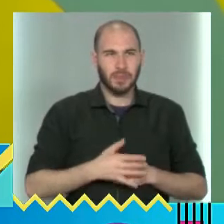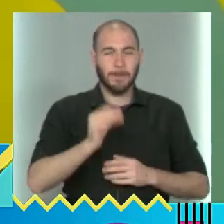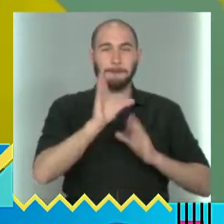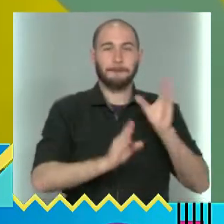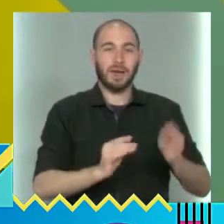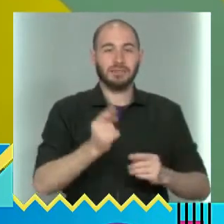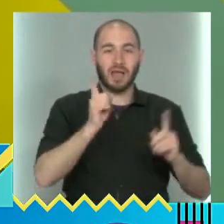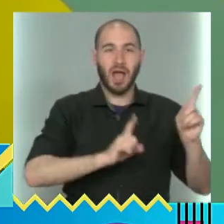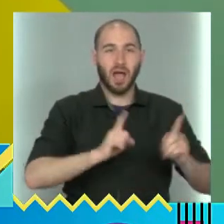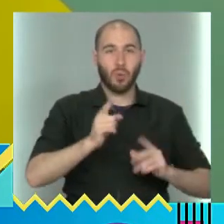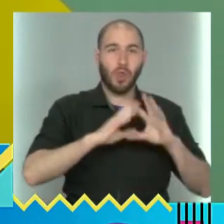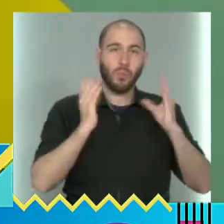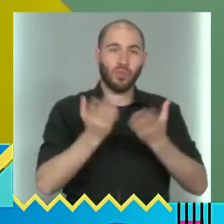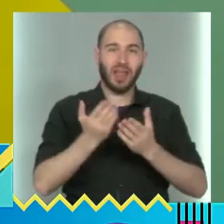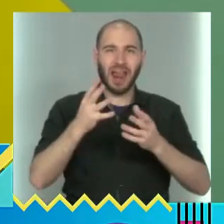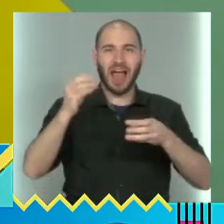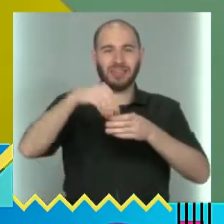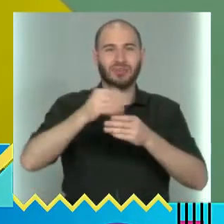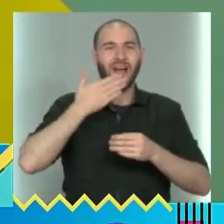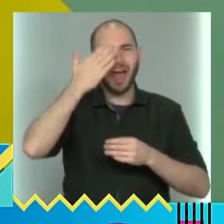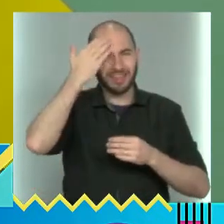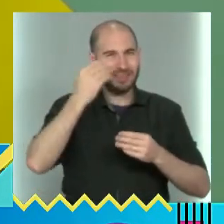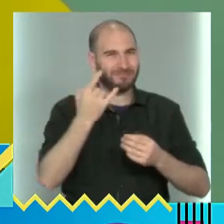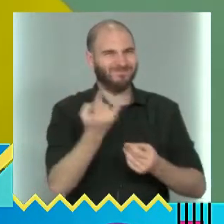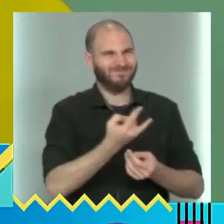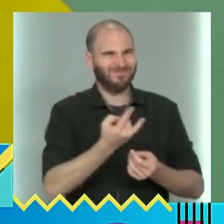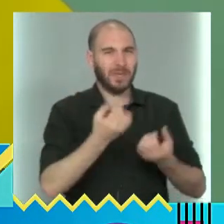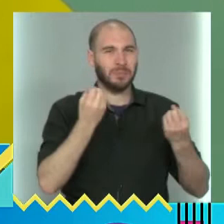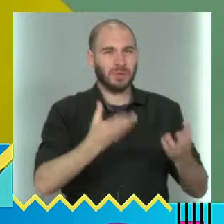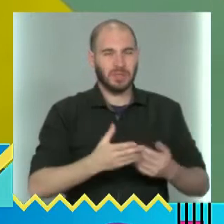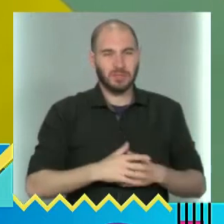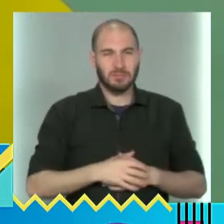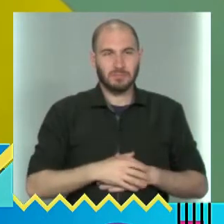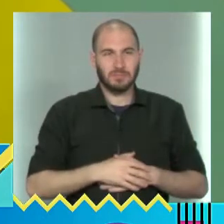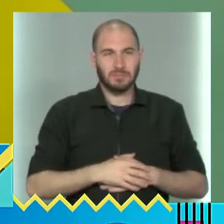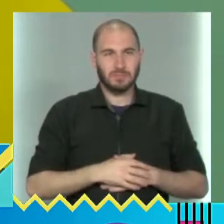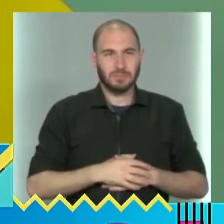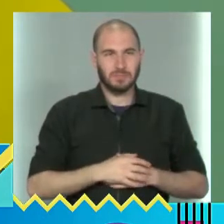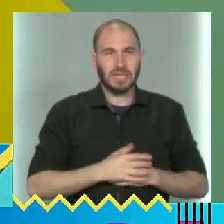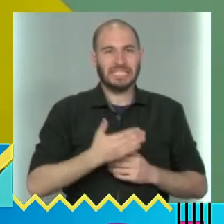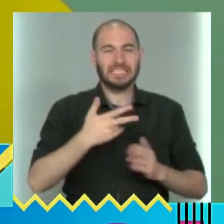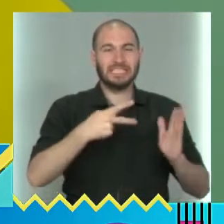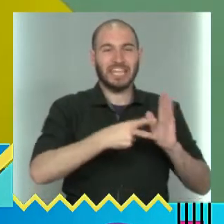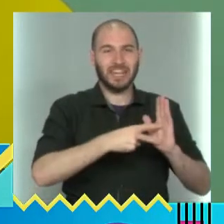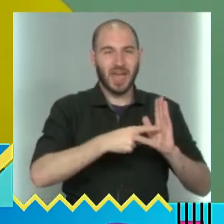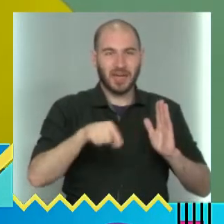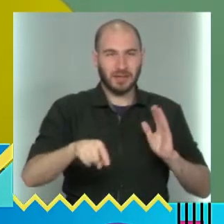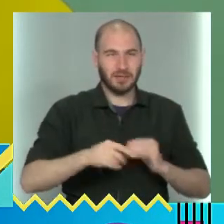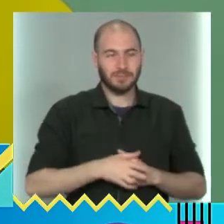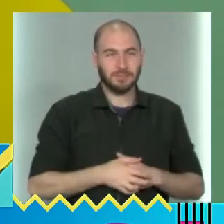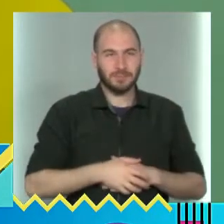en ciertos países del mundo árabe es bastante engañoso, porque indudablemente que Siria